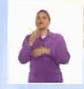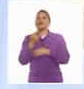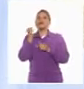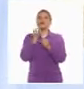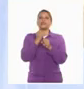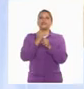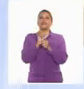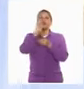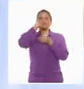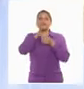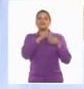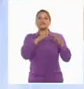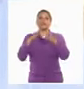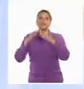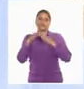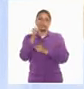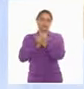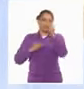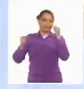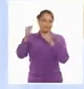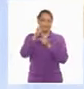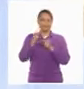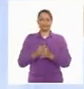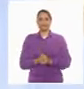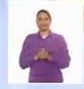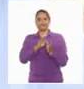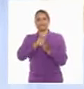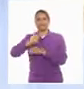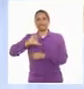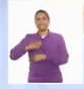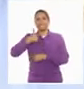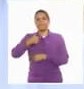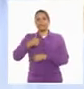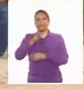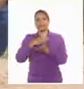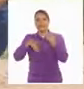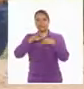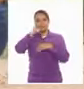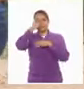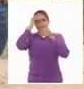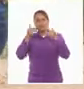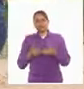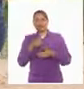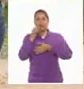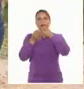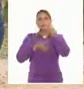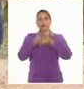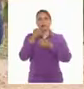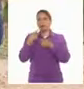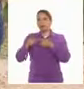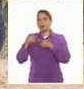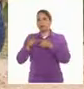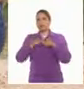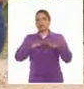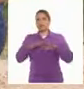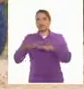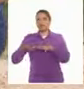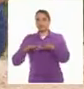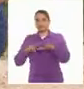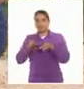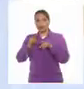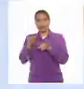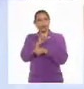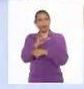las comunidades fundamentalmente. La viceministra de Salud Pública también se refirió a otras acciones concretas que han